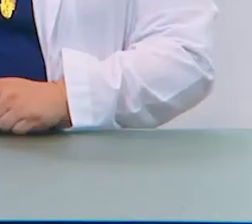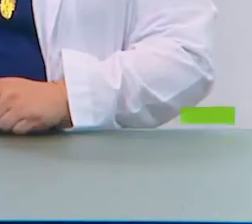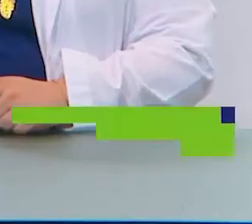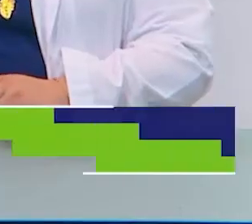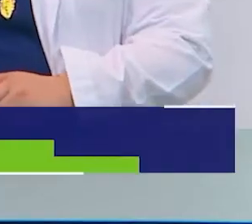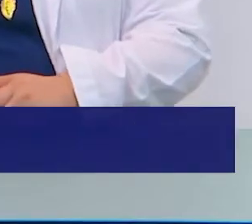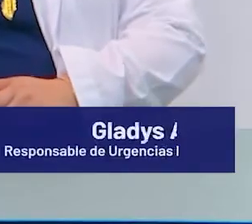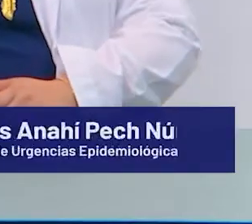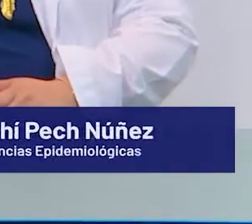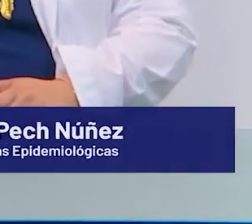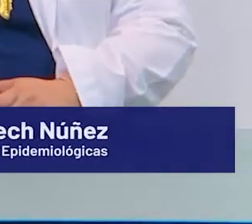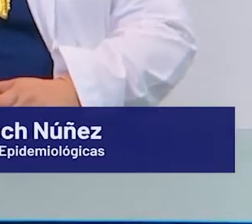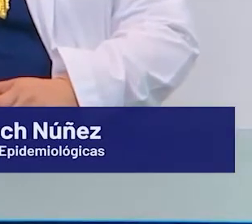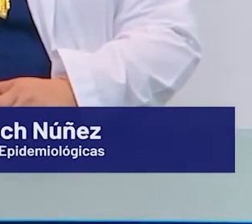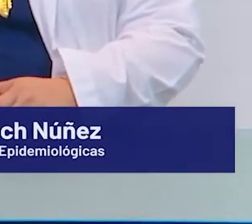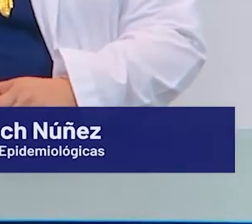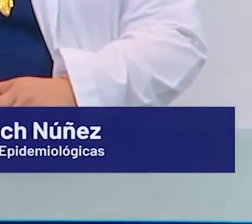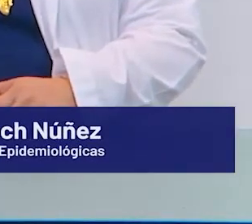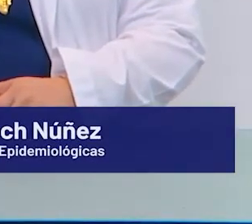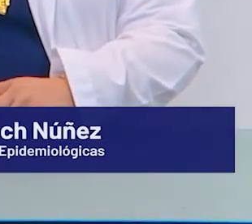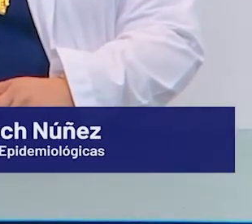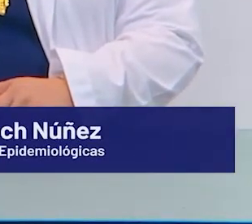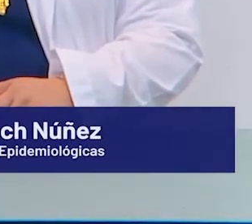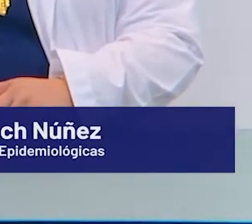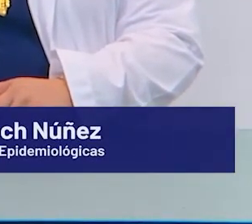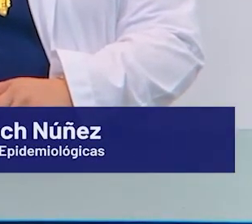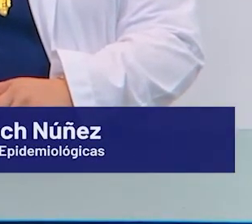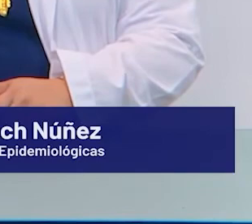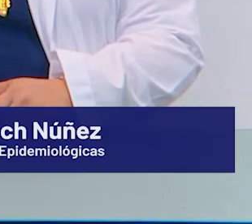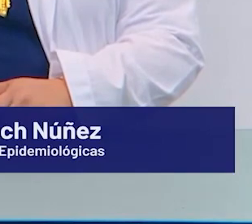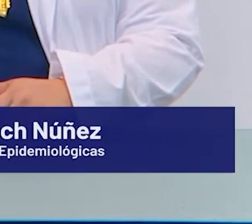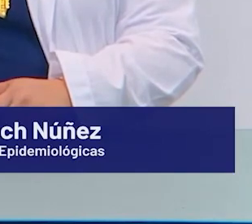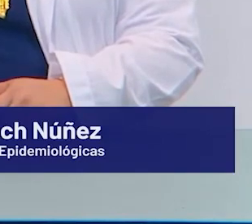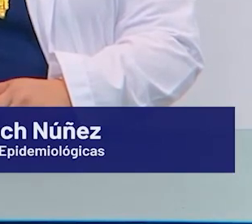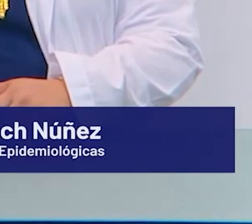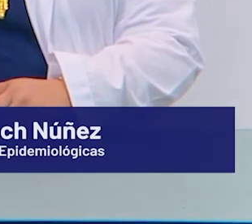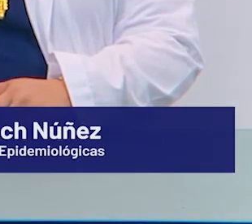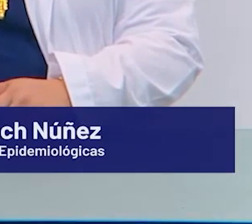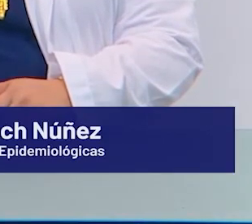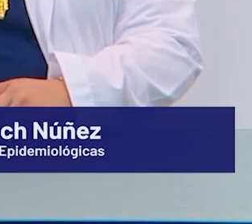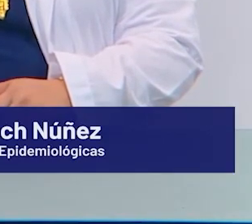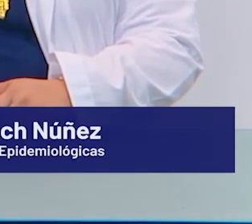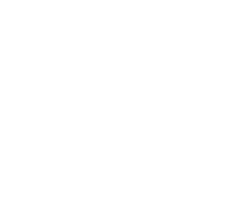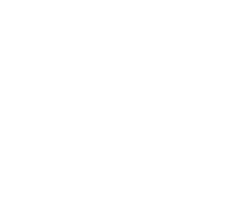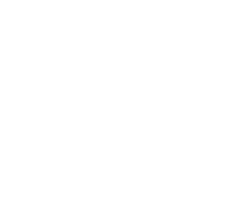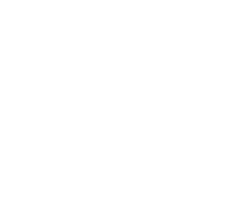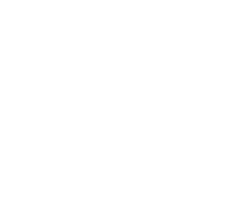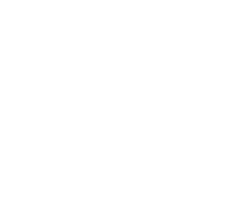reporte, doctora. Muchas gracias. Continuaremos informando todos los días por este mismo medio. Gracias.